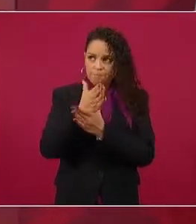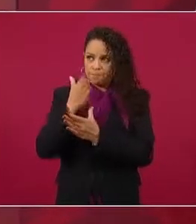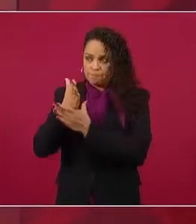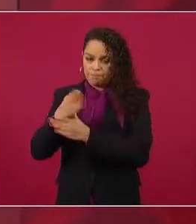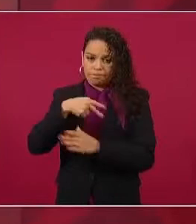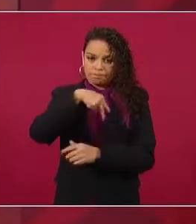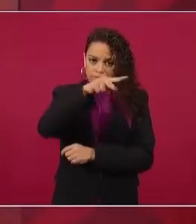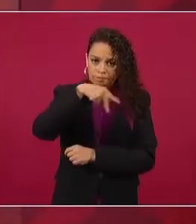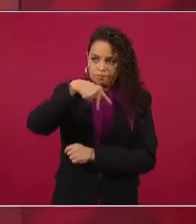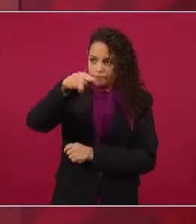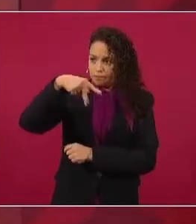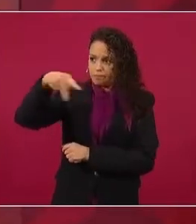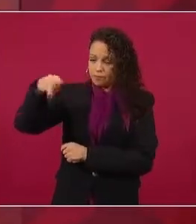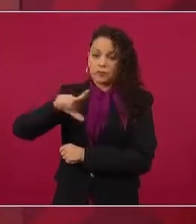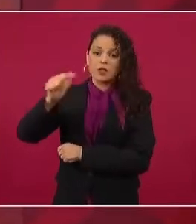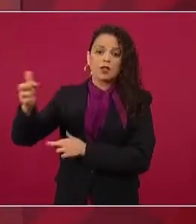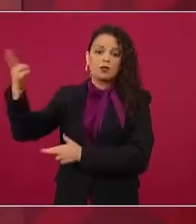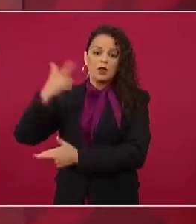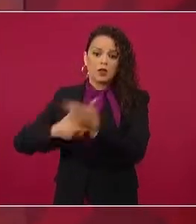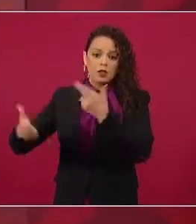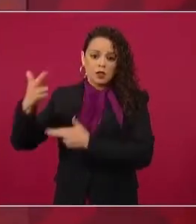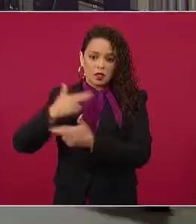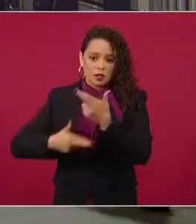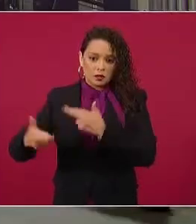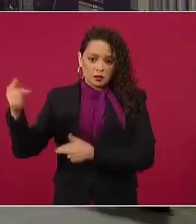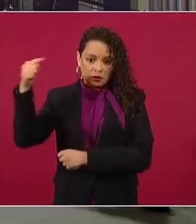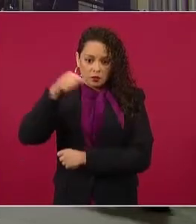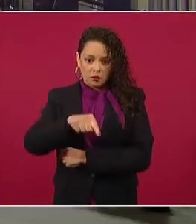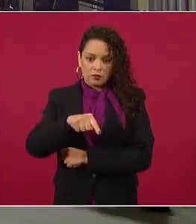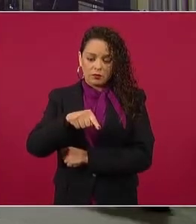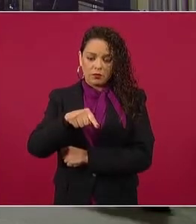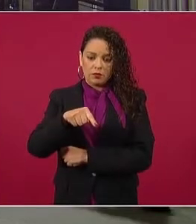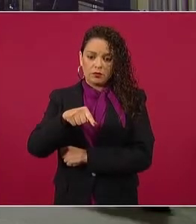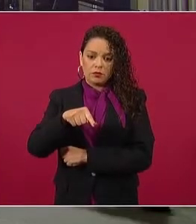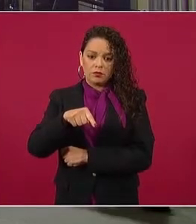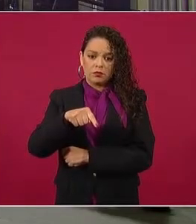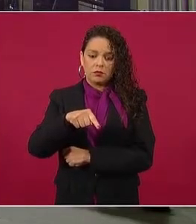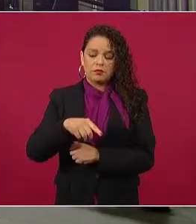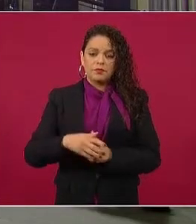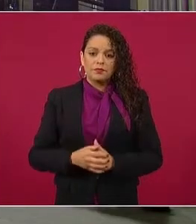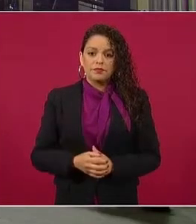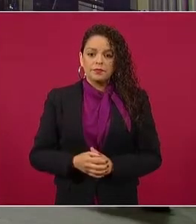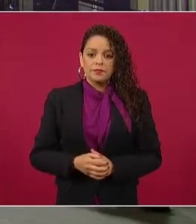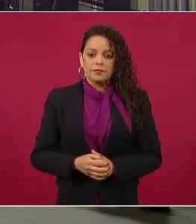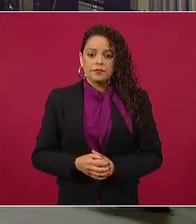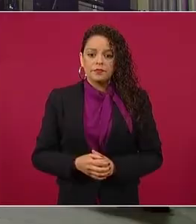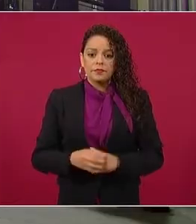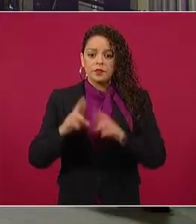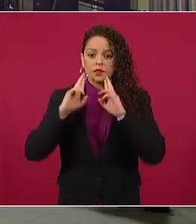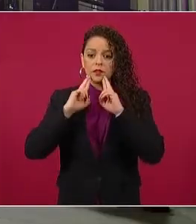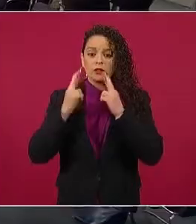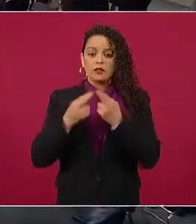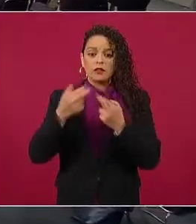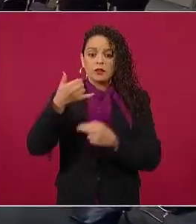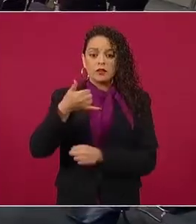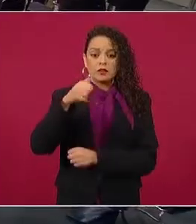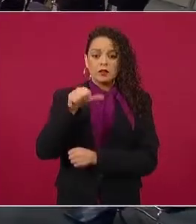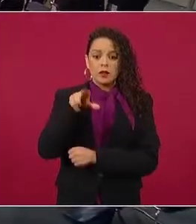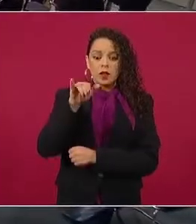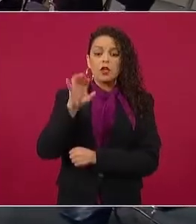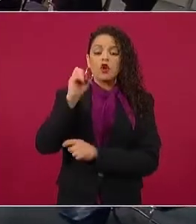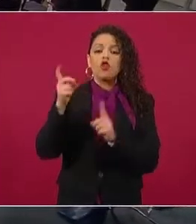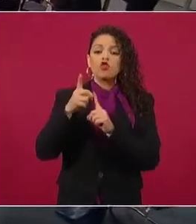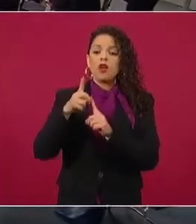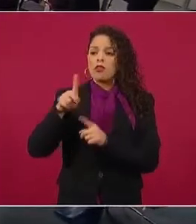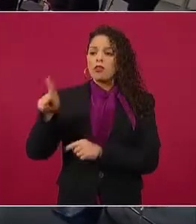Vamos por Hermosillo y regresamos por Obregón. ¿La reunión con los yaquis va a ser en Bicam o en qué pueblo va a